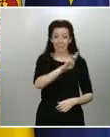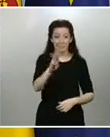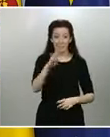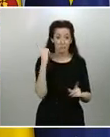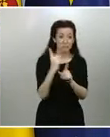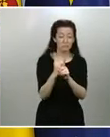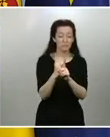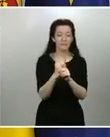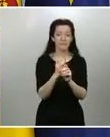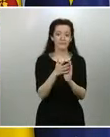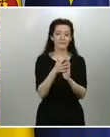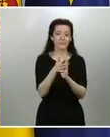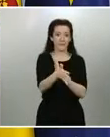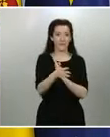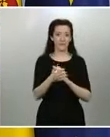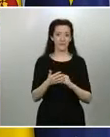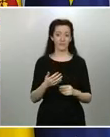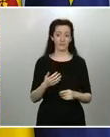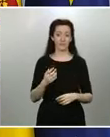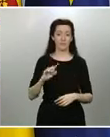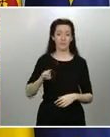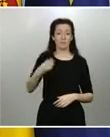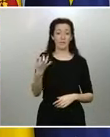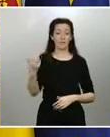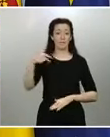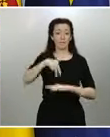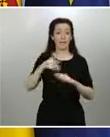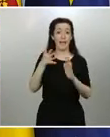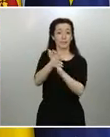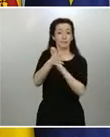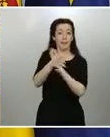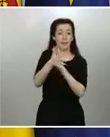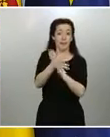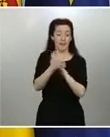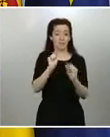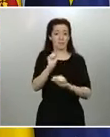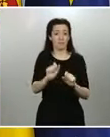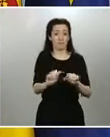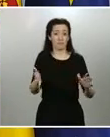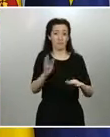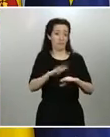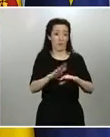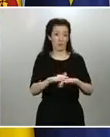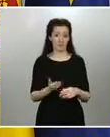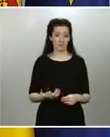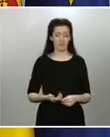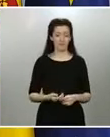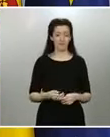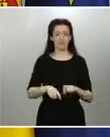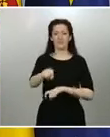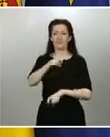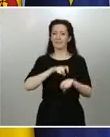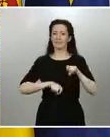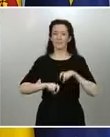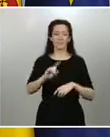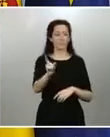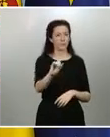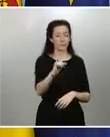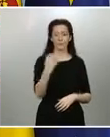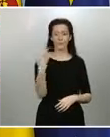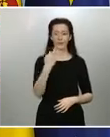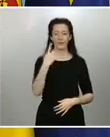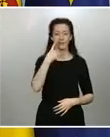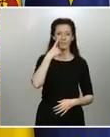no debemos dar pasos atrás debemos seguir manteniendo la guardia alta el